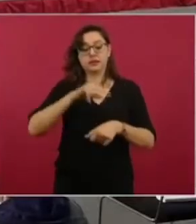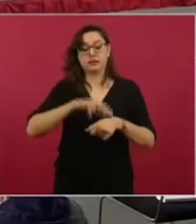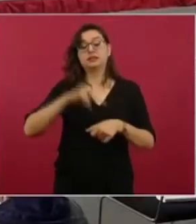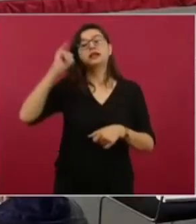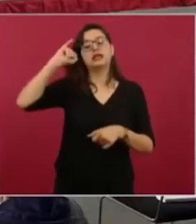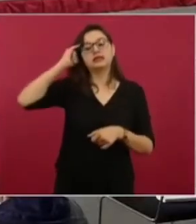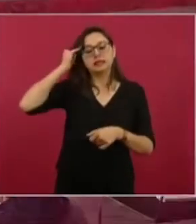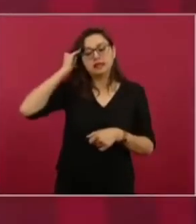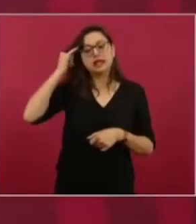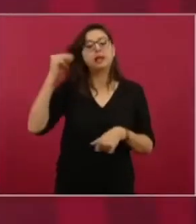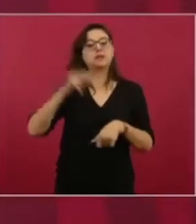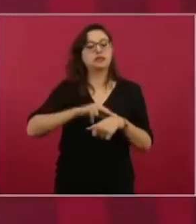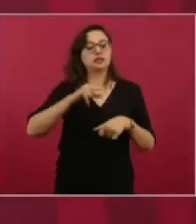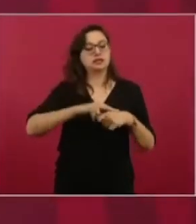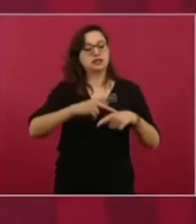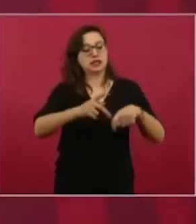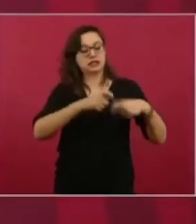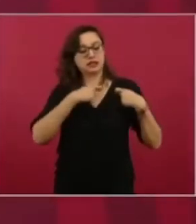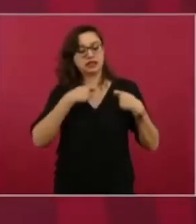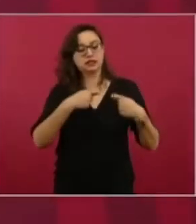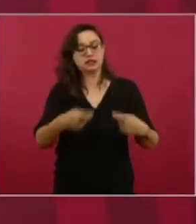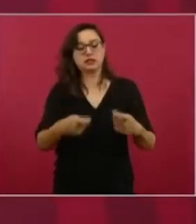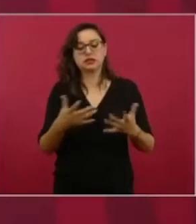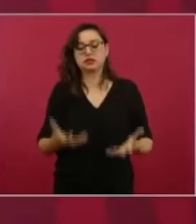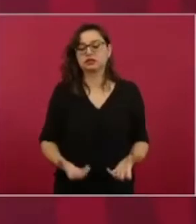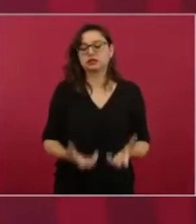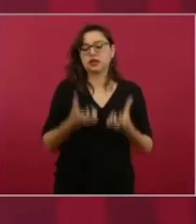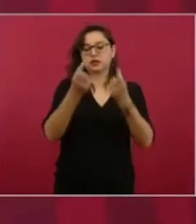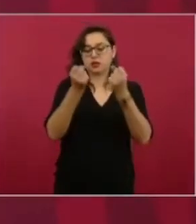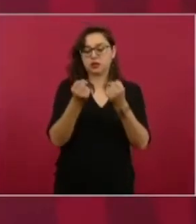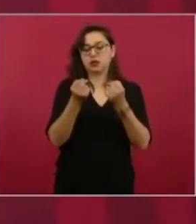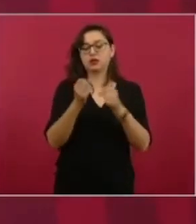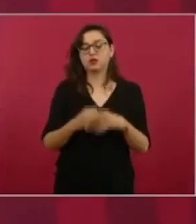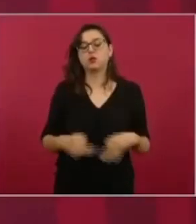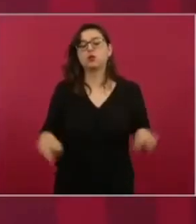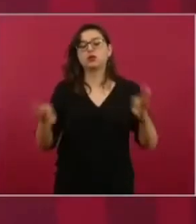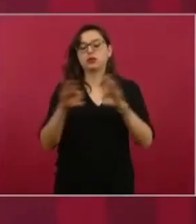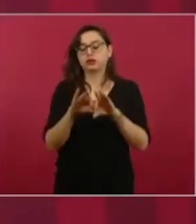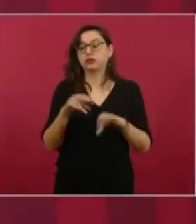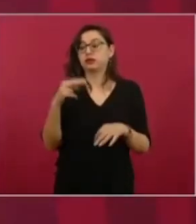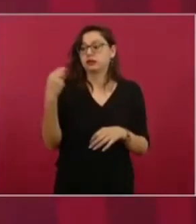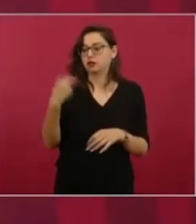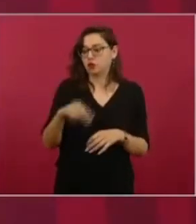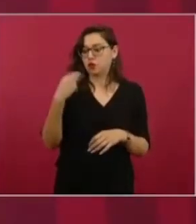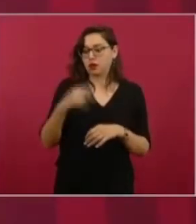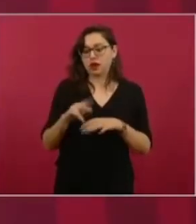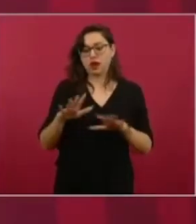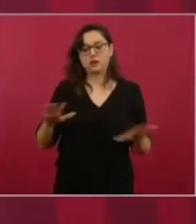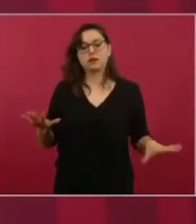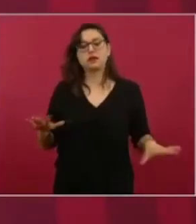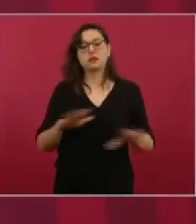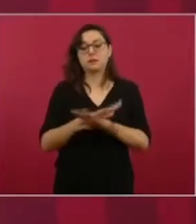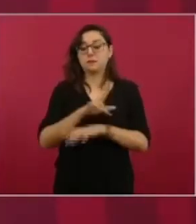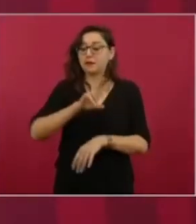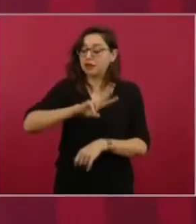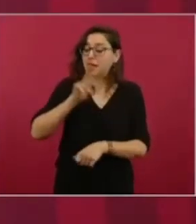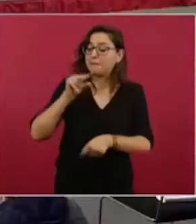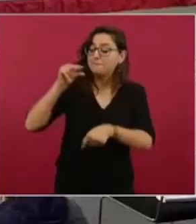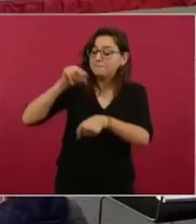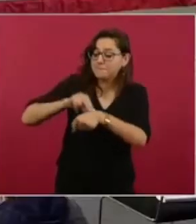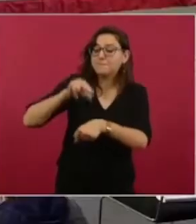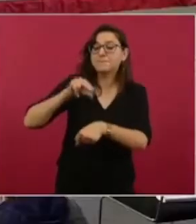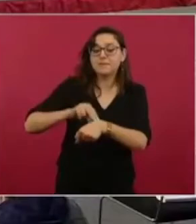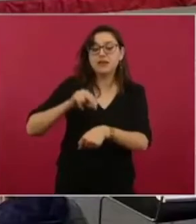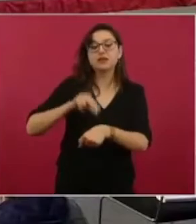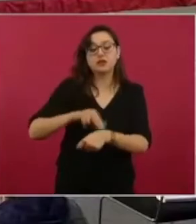se recupere, de hecho, desde el cambio de su nombre, porque es necesario que también esto se considere como un elemento, como debe